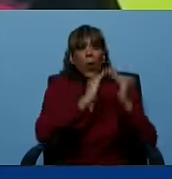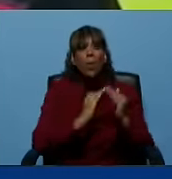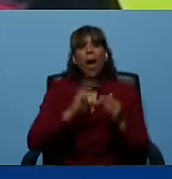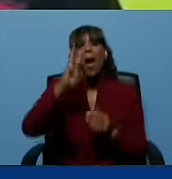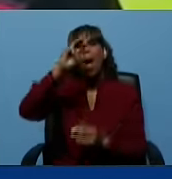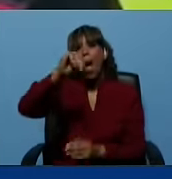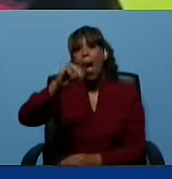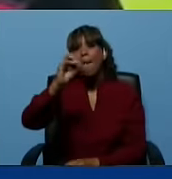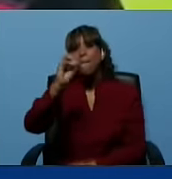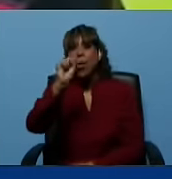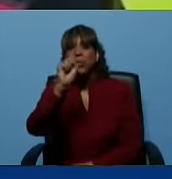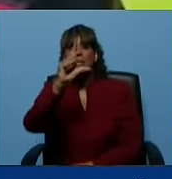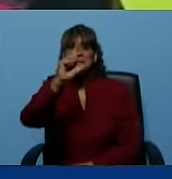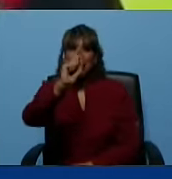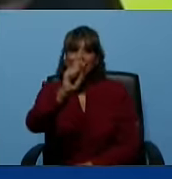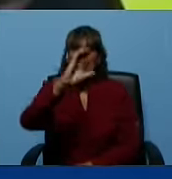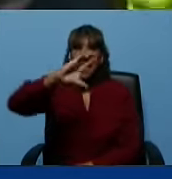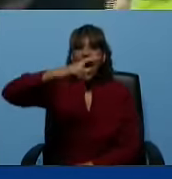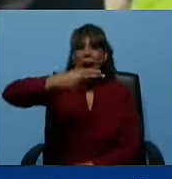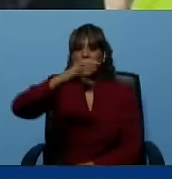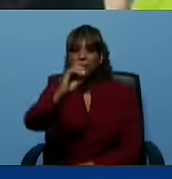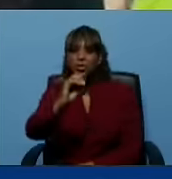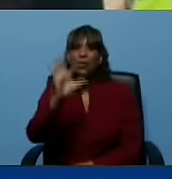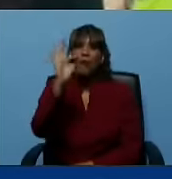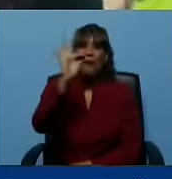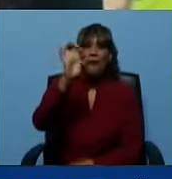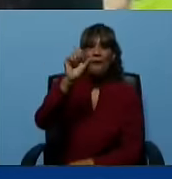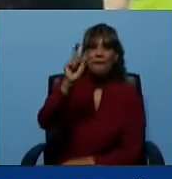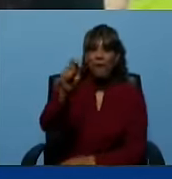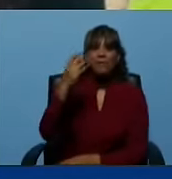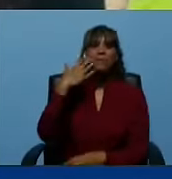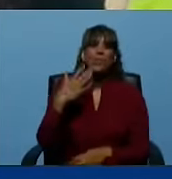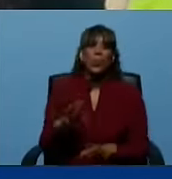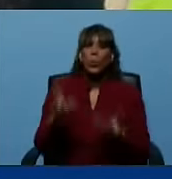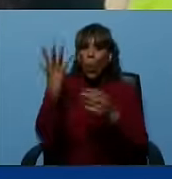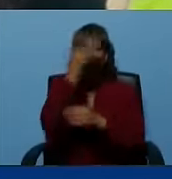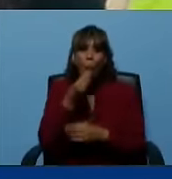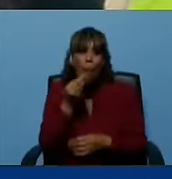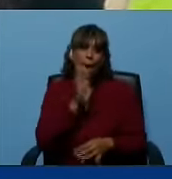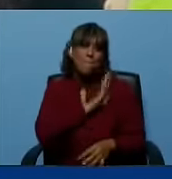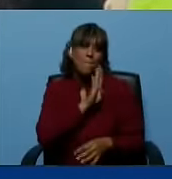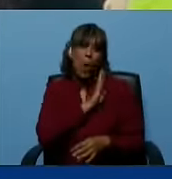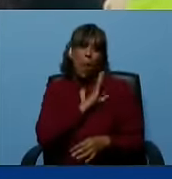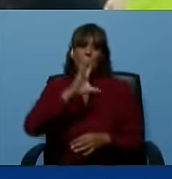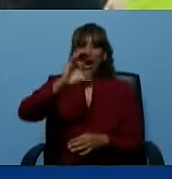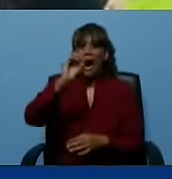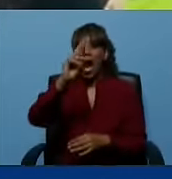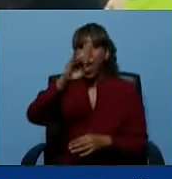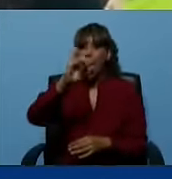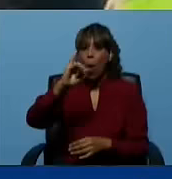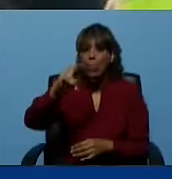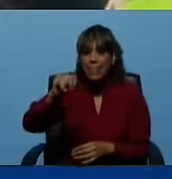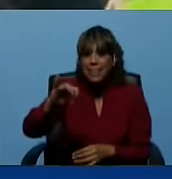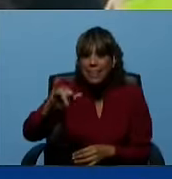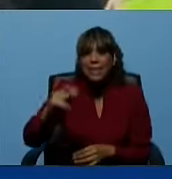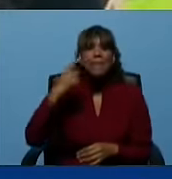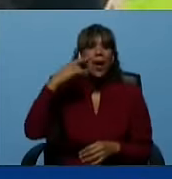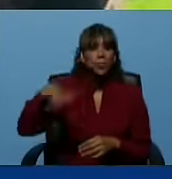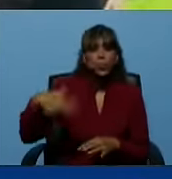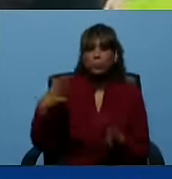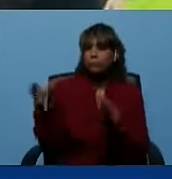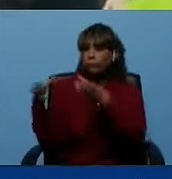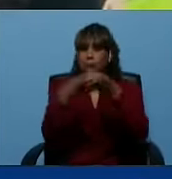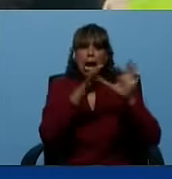Mostacho Fest 2024, Patria Querida, con nuestros jóvenes del Movimiento Nacional de Recreadores, unos jóvenes